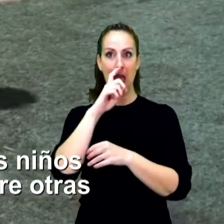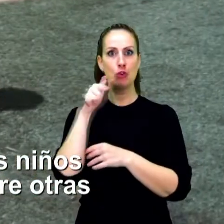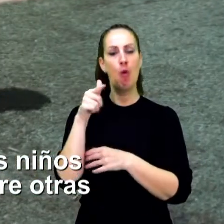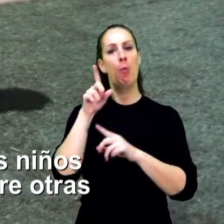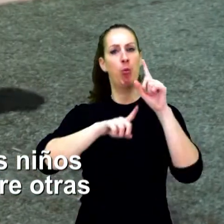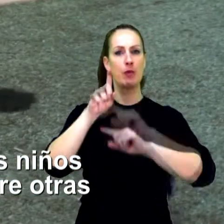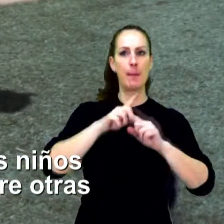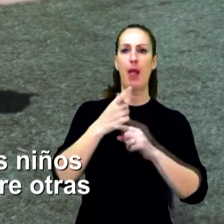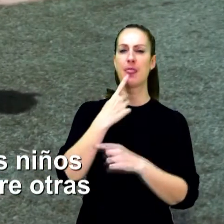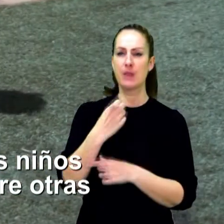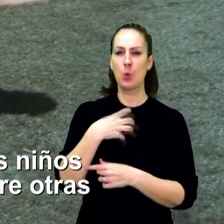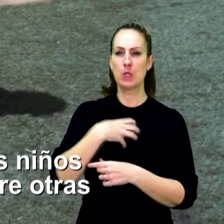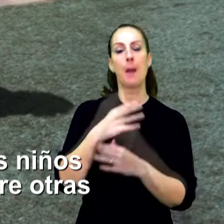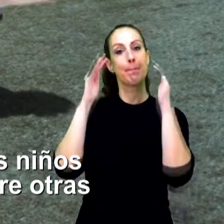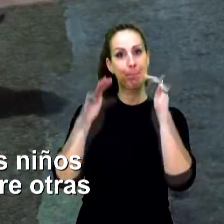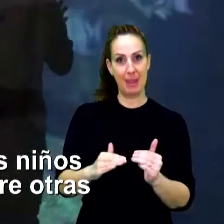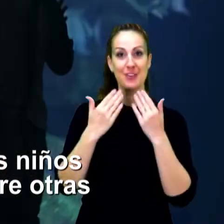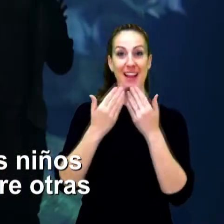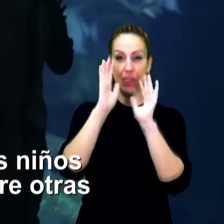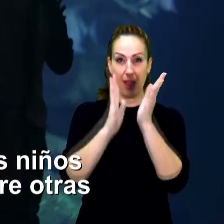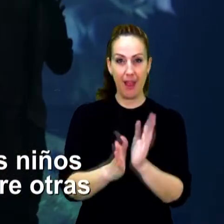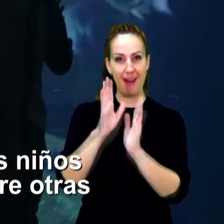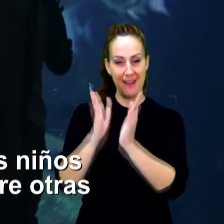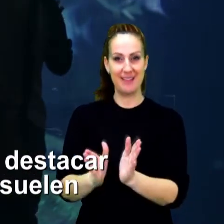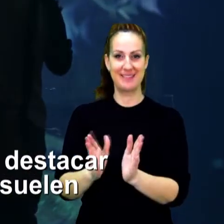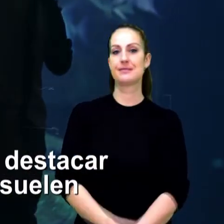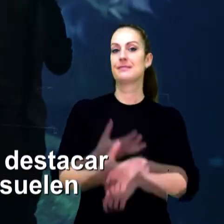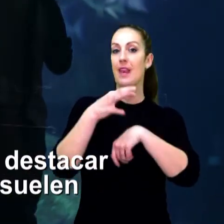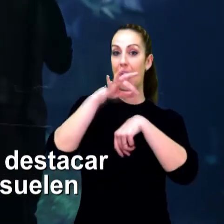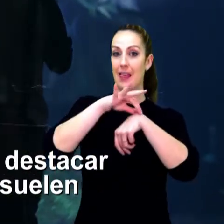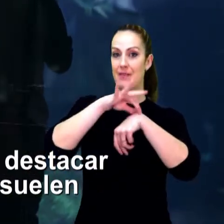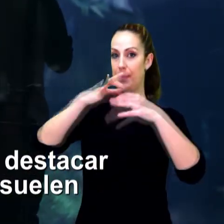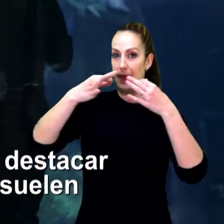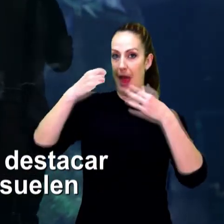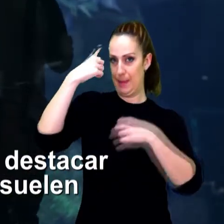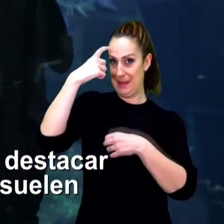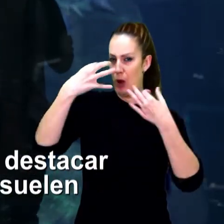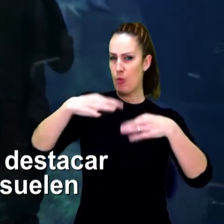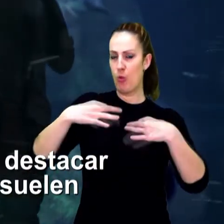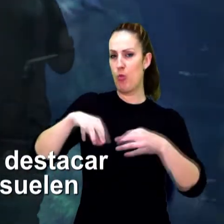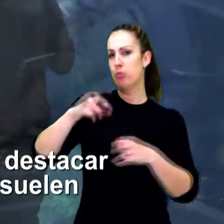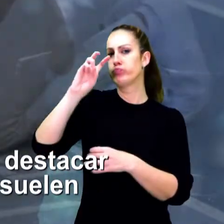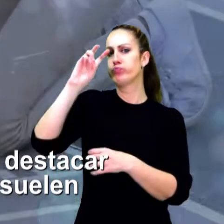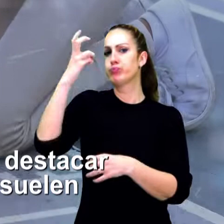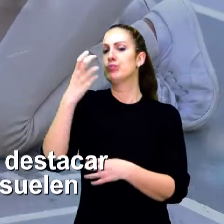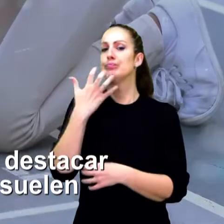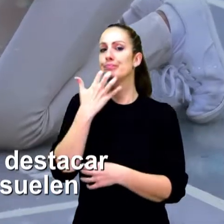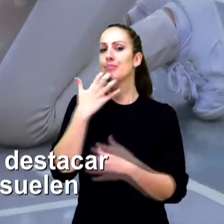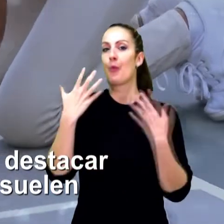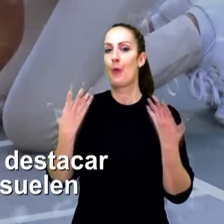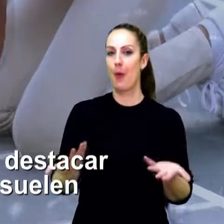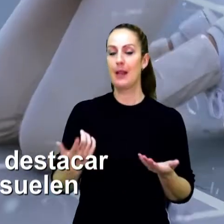relacionarse que los niños que no han recibido esta intervención. Entre otras enfermedades mentales comunes, podemos destacar